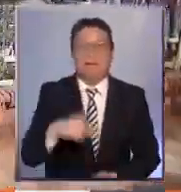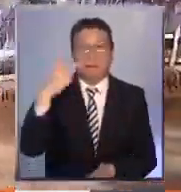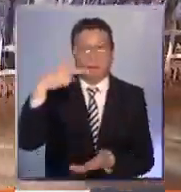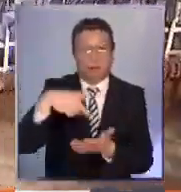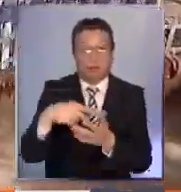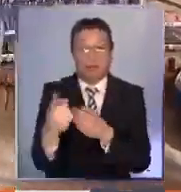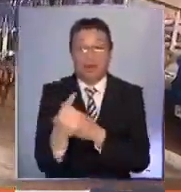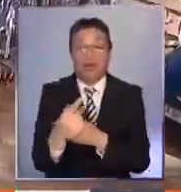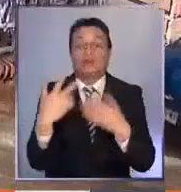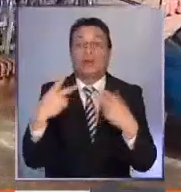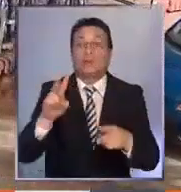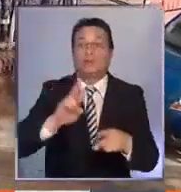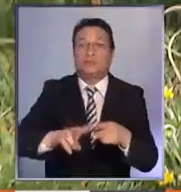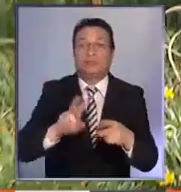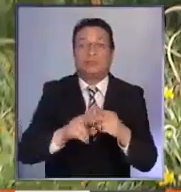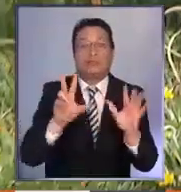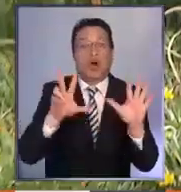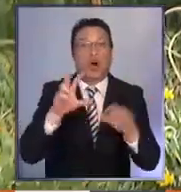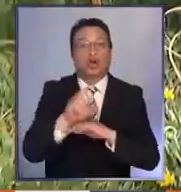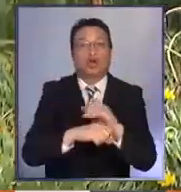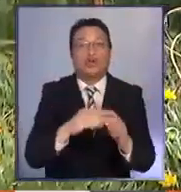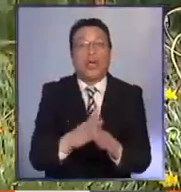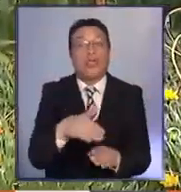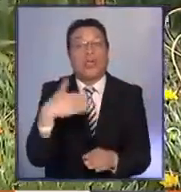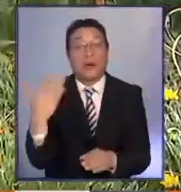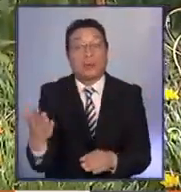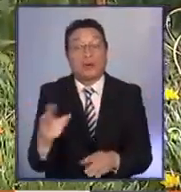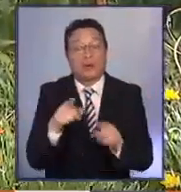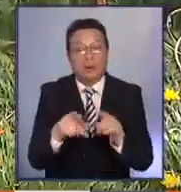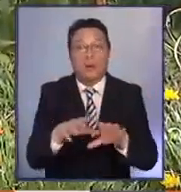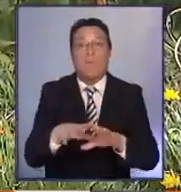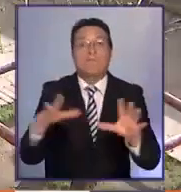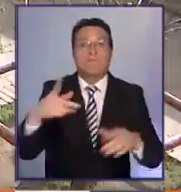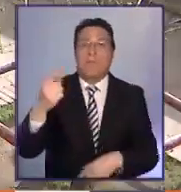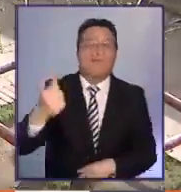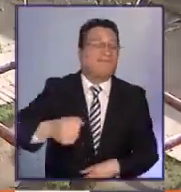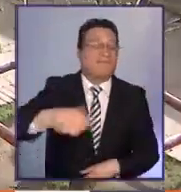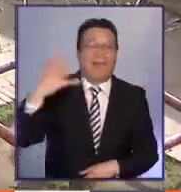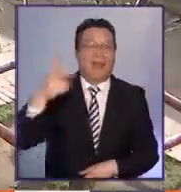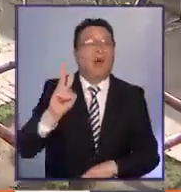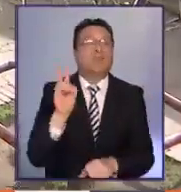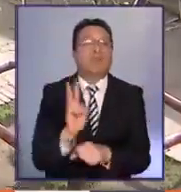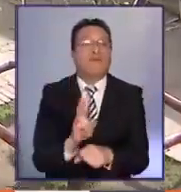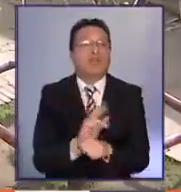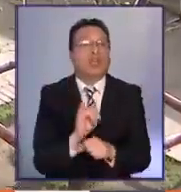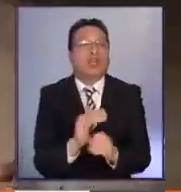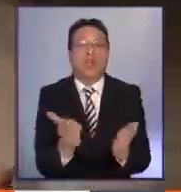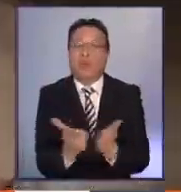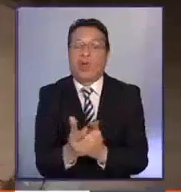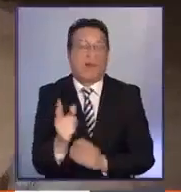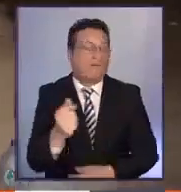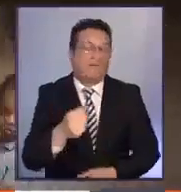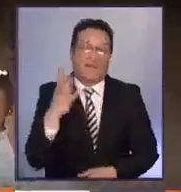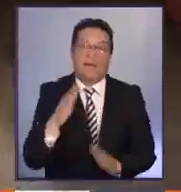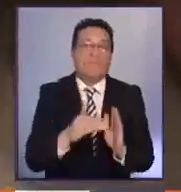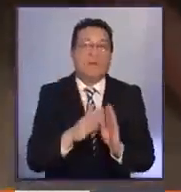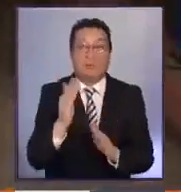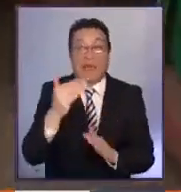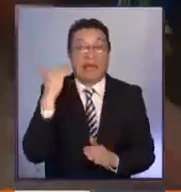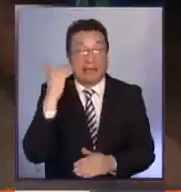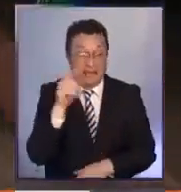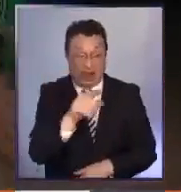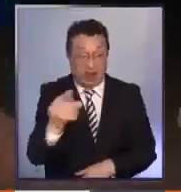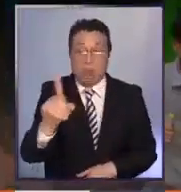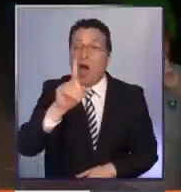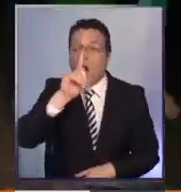lo instalaron. 8 años después, es una de las cosas que más valoran profesores y estudiantes. Estos niños están